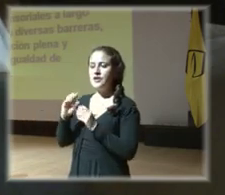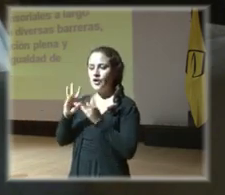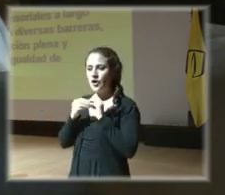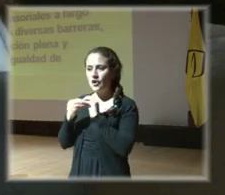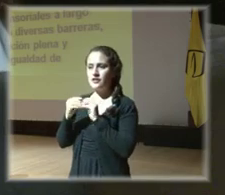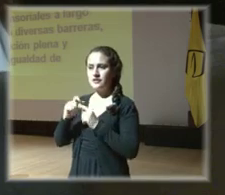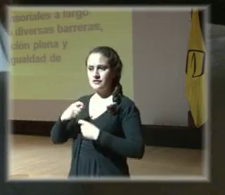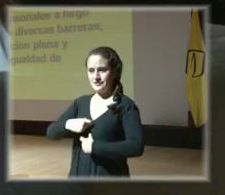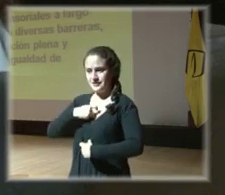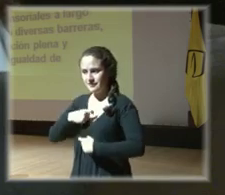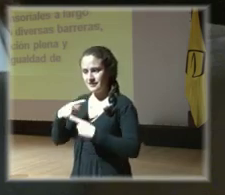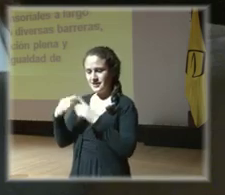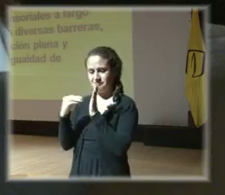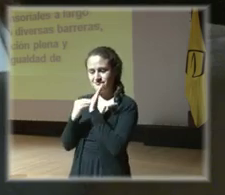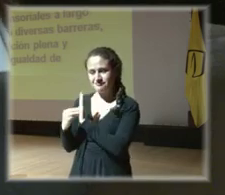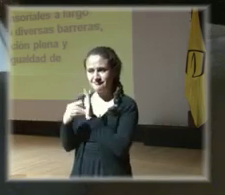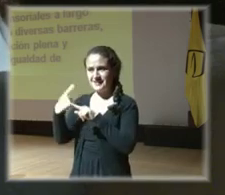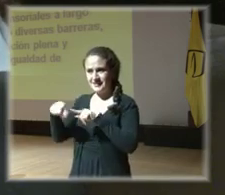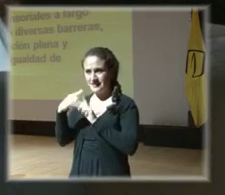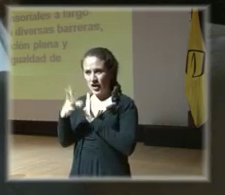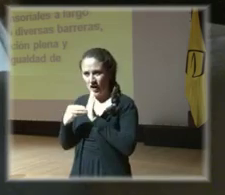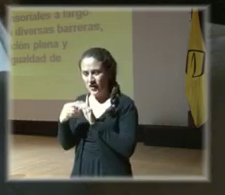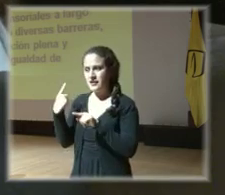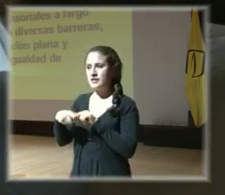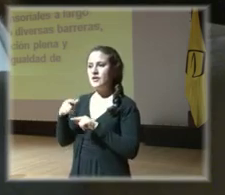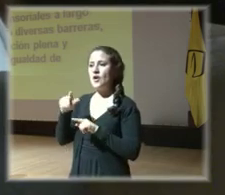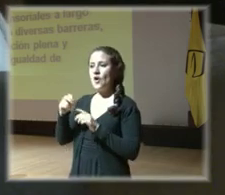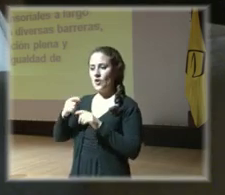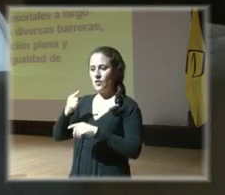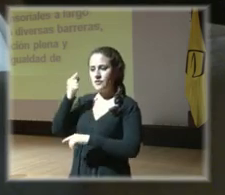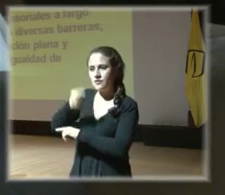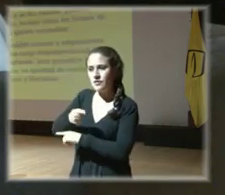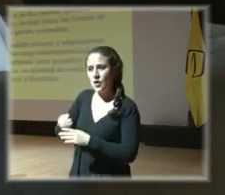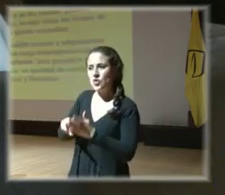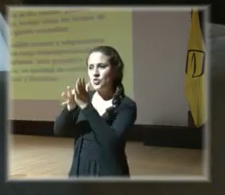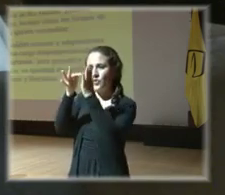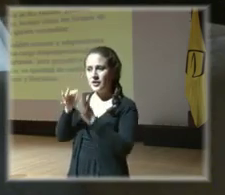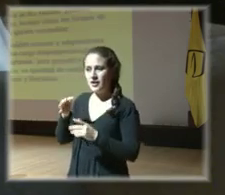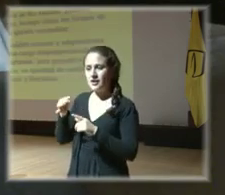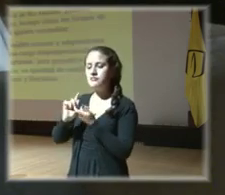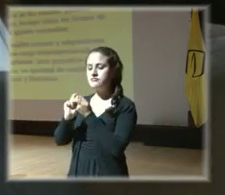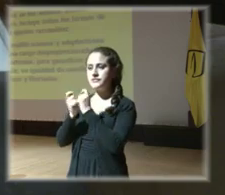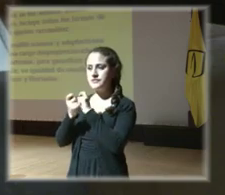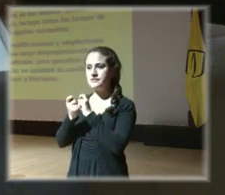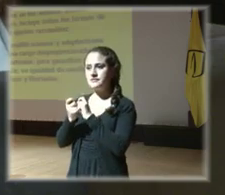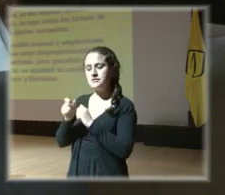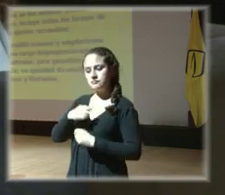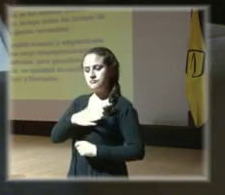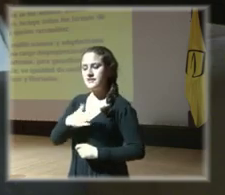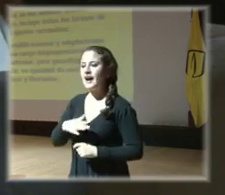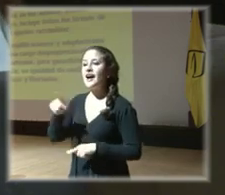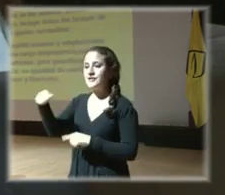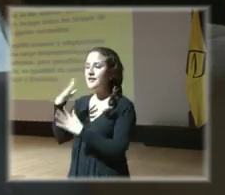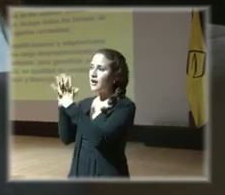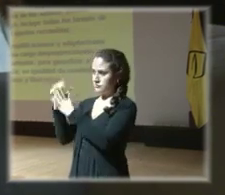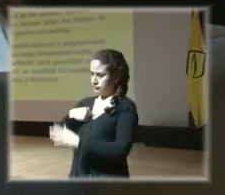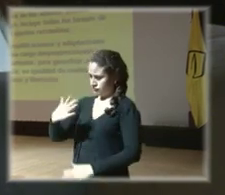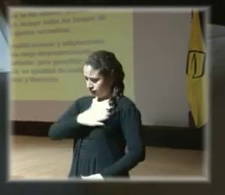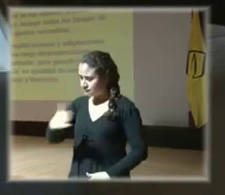cambiar la figura de la tutela, pero nos dicen, bueno, tenemos toda la buena voluntad de